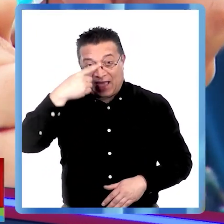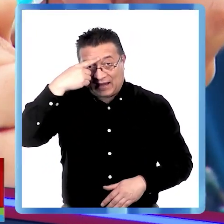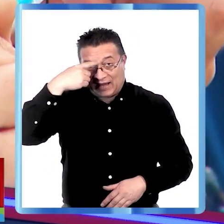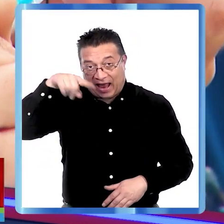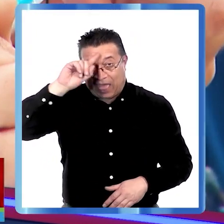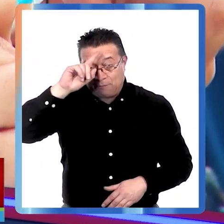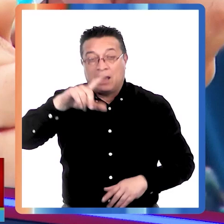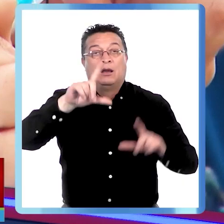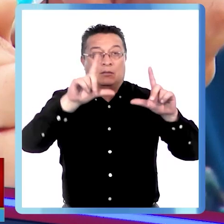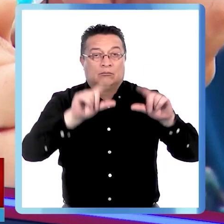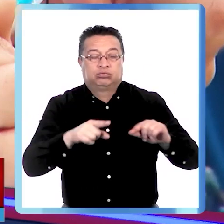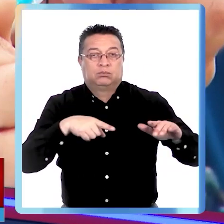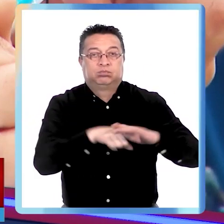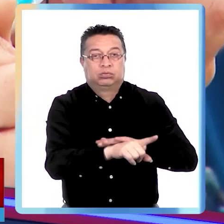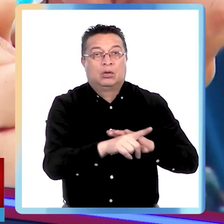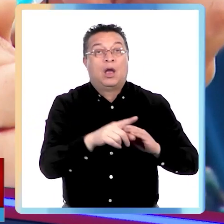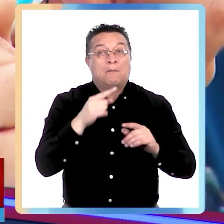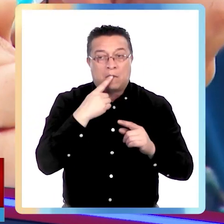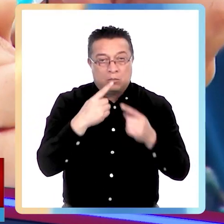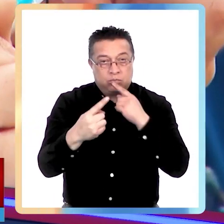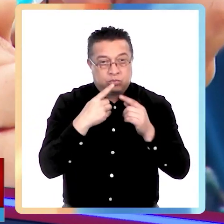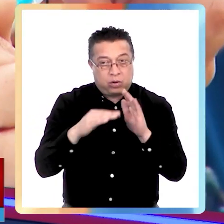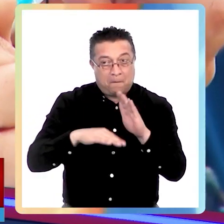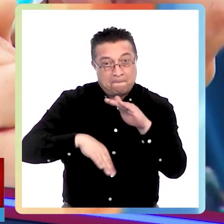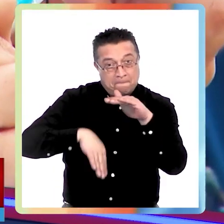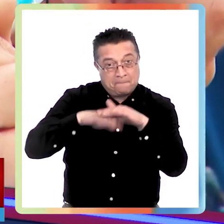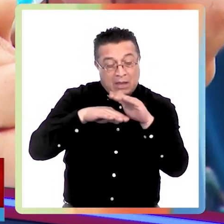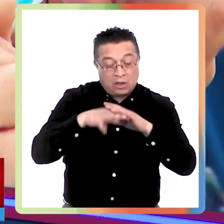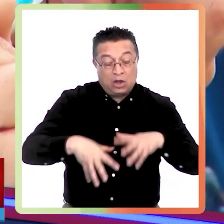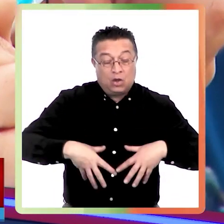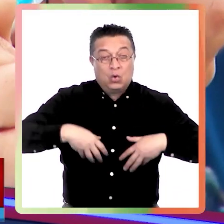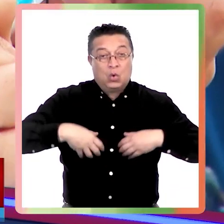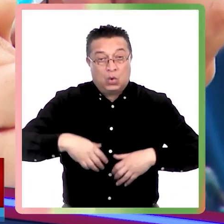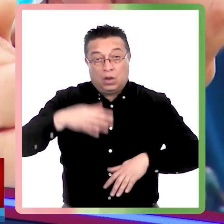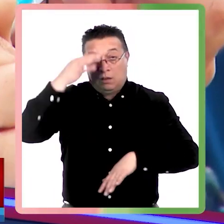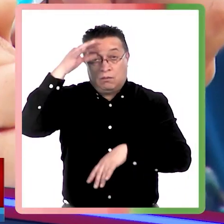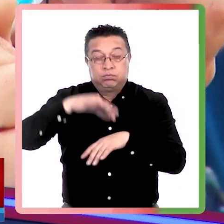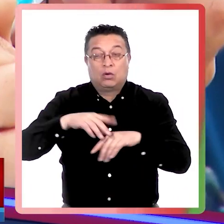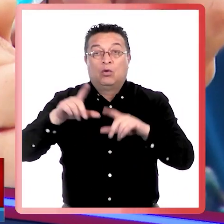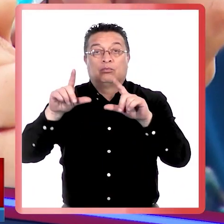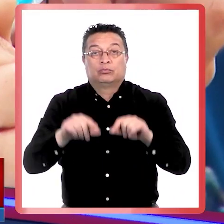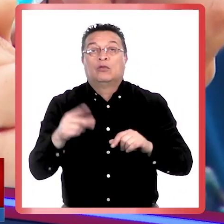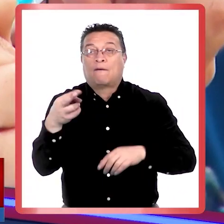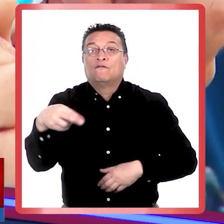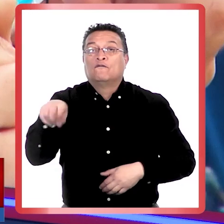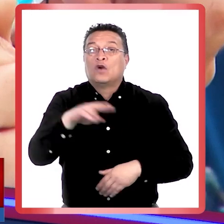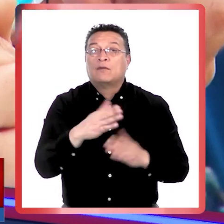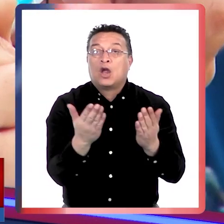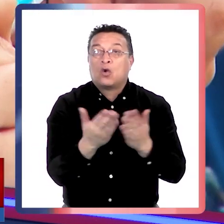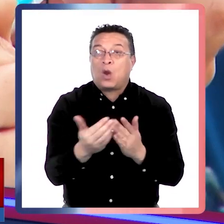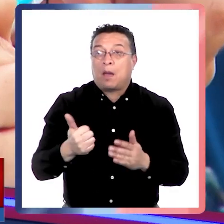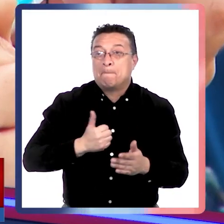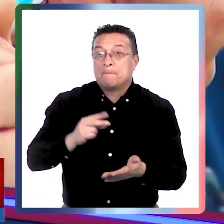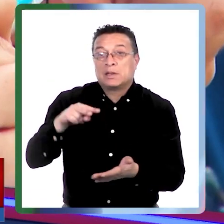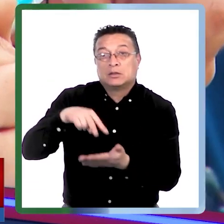de Calama. No obstante, se proyecta un pic de consultas por enfermedades respiratorias después del retorno a clases